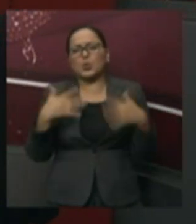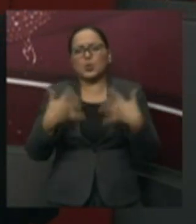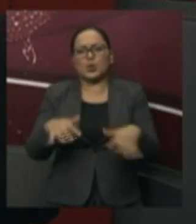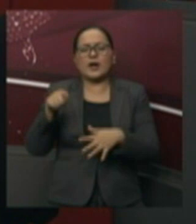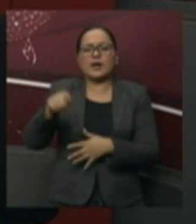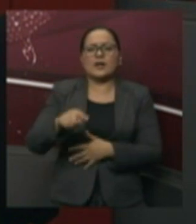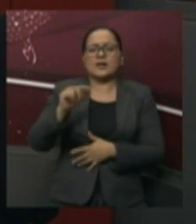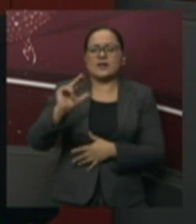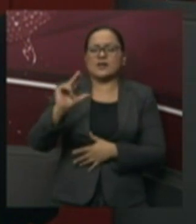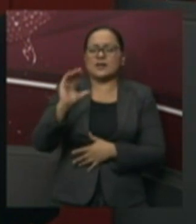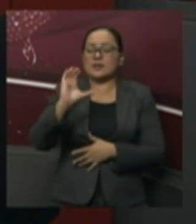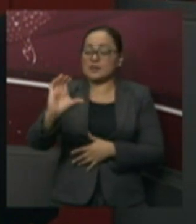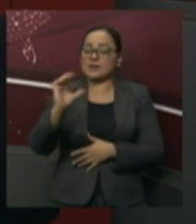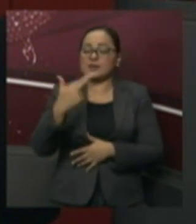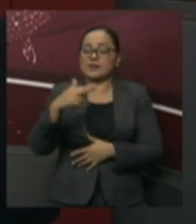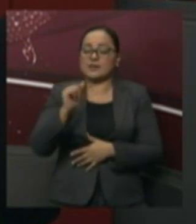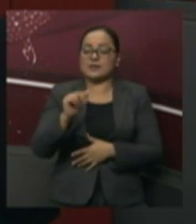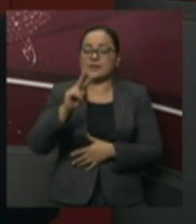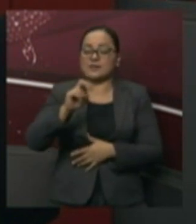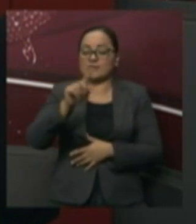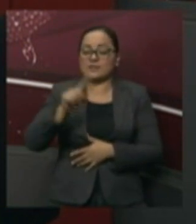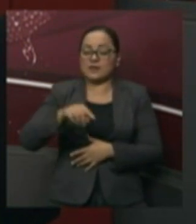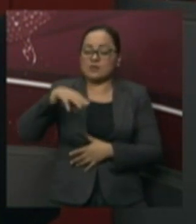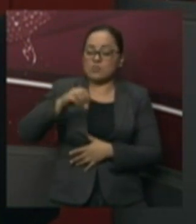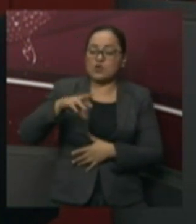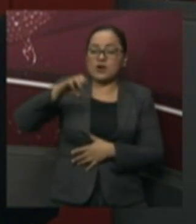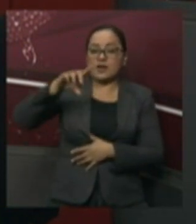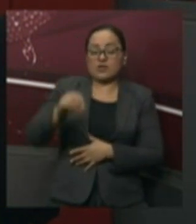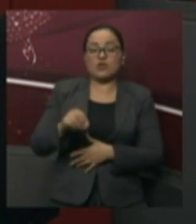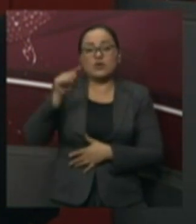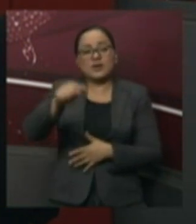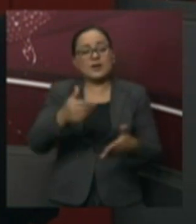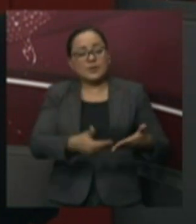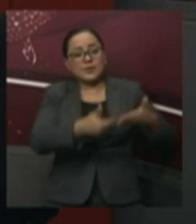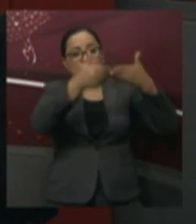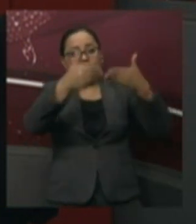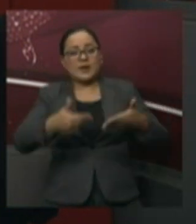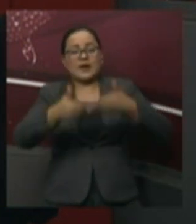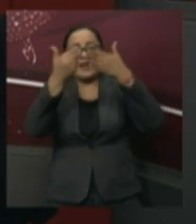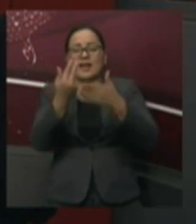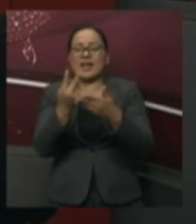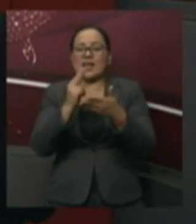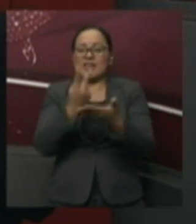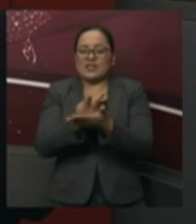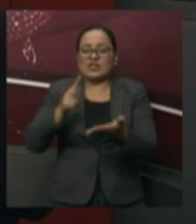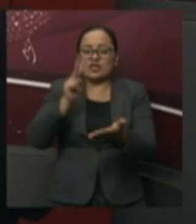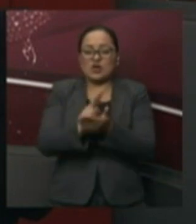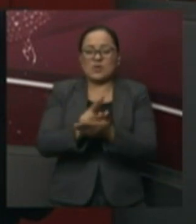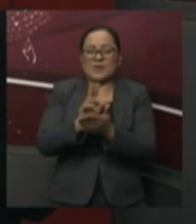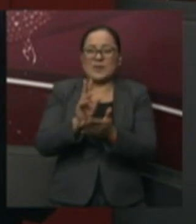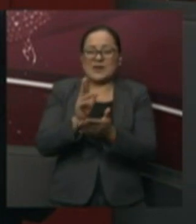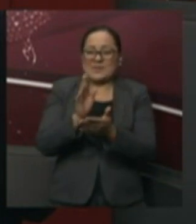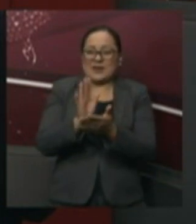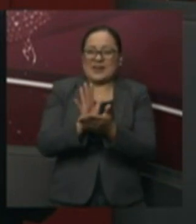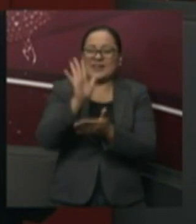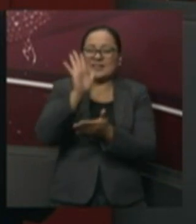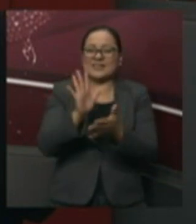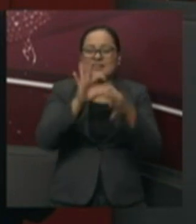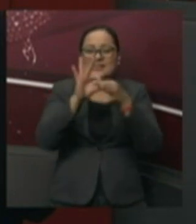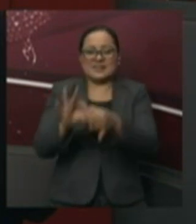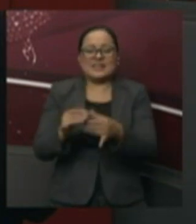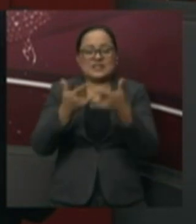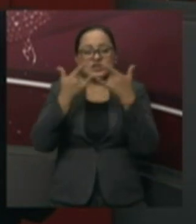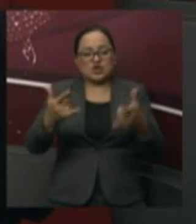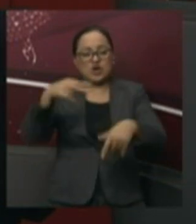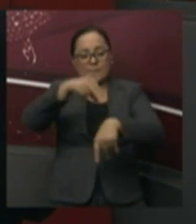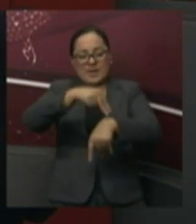José Chávez Morado, que es precisamente los paneles bidimensionales en relieve de la historia de la